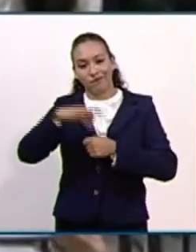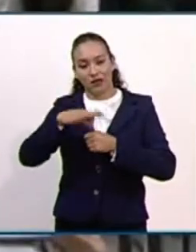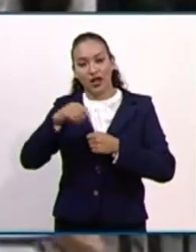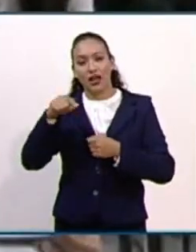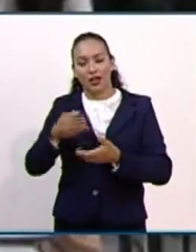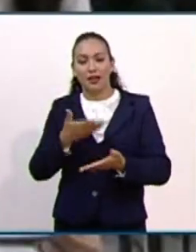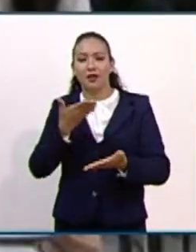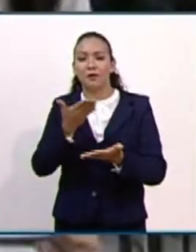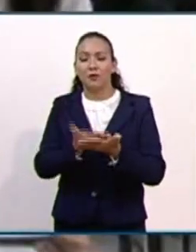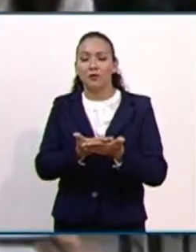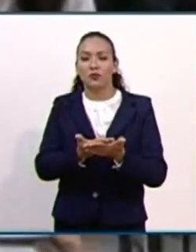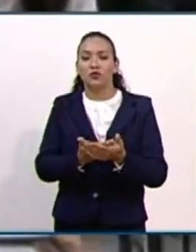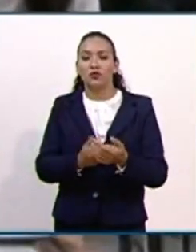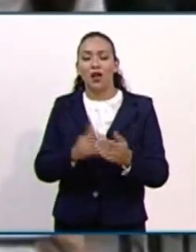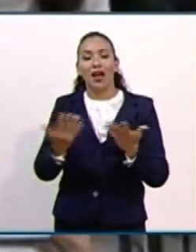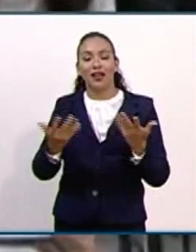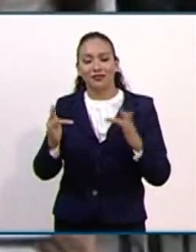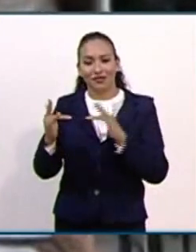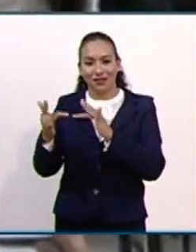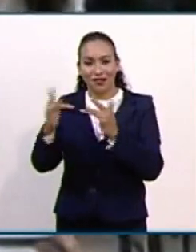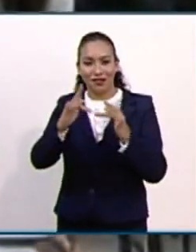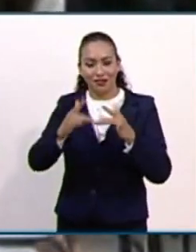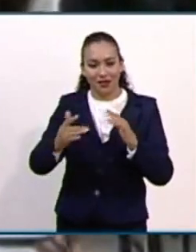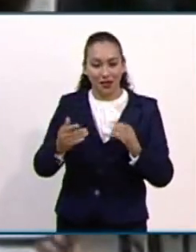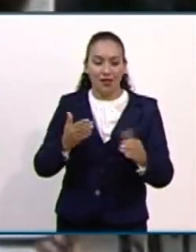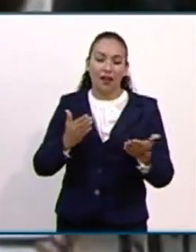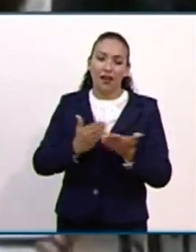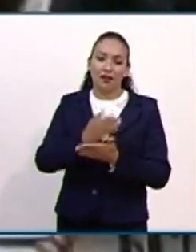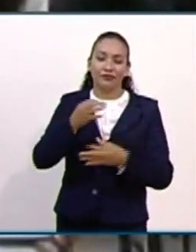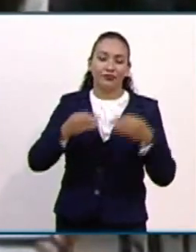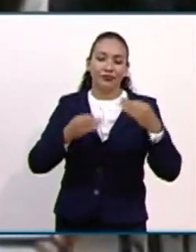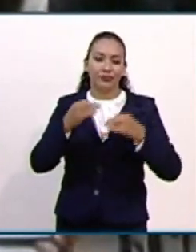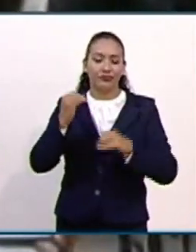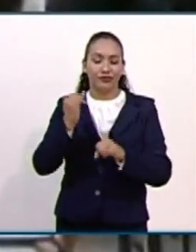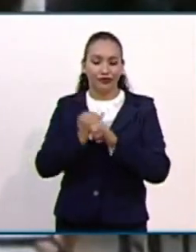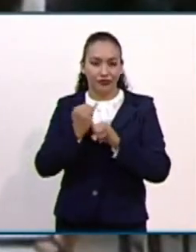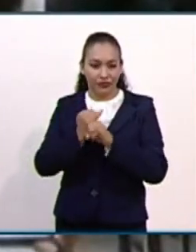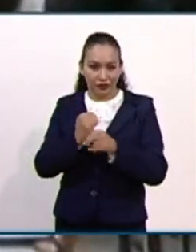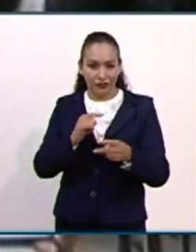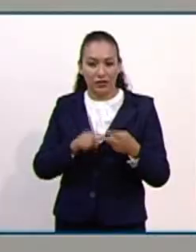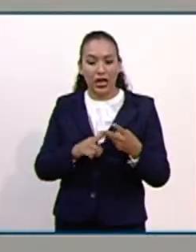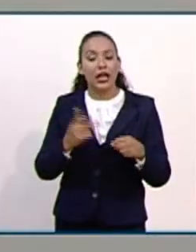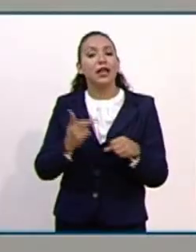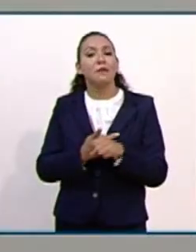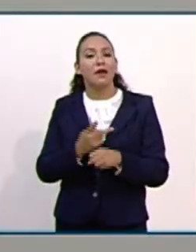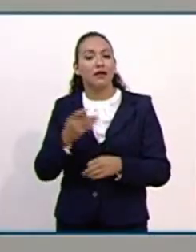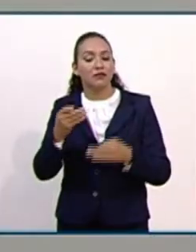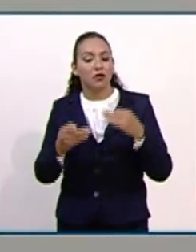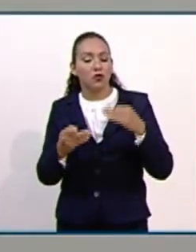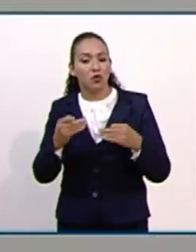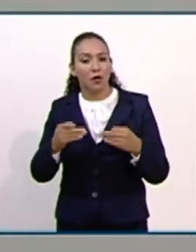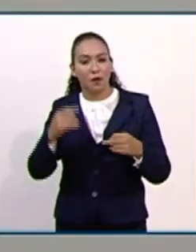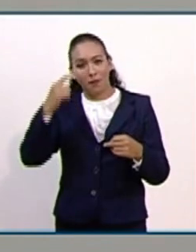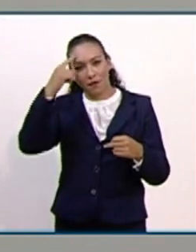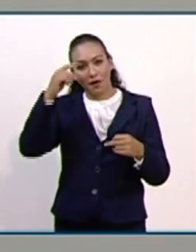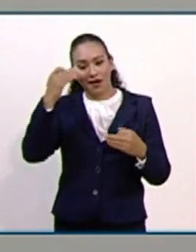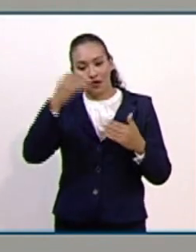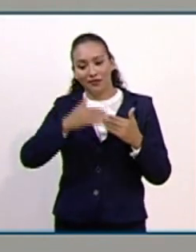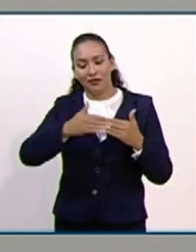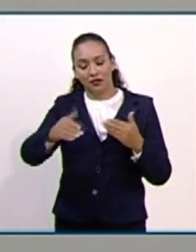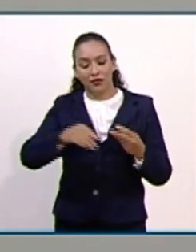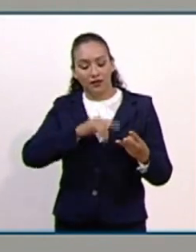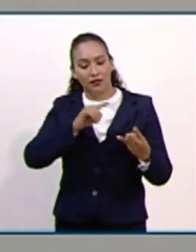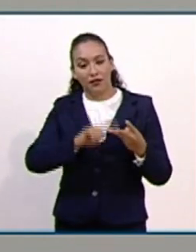planteó la creación de una red nacional de justicia digital, el análisis sobre establecer consecuencias jurídicas para el abstencionismo y